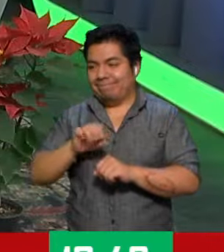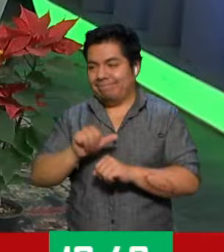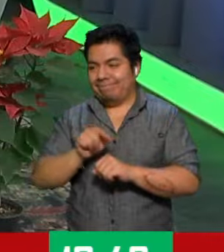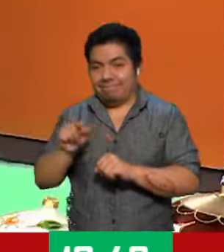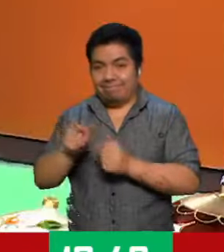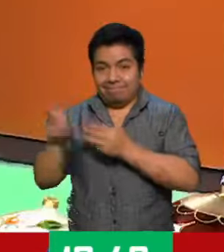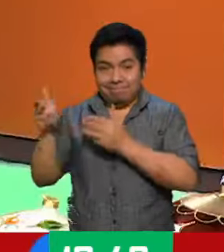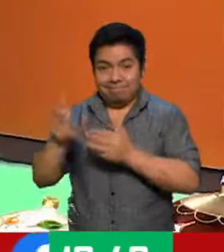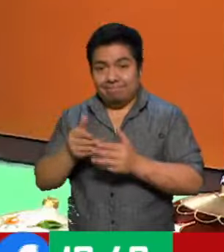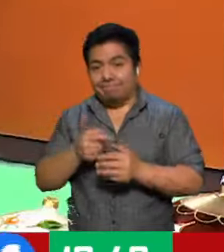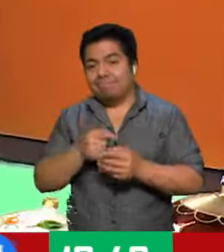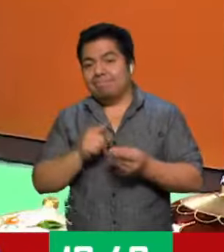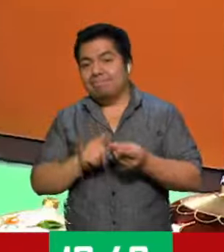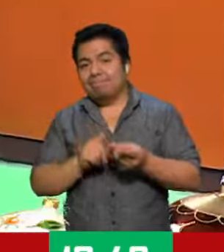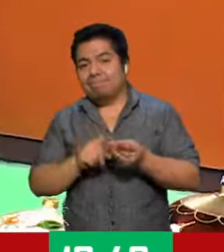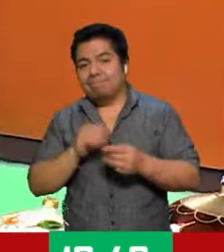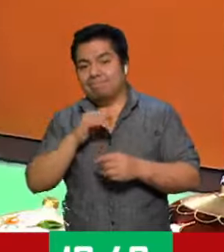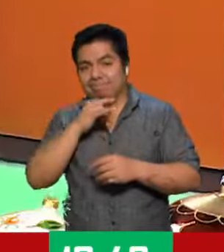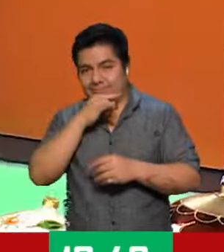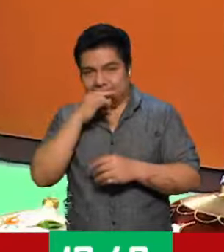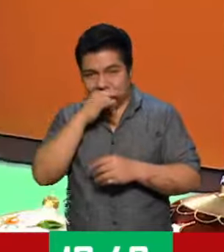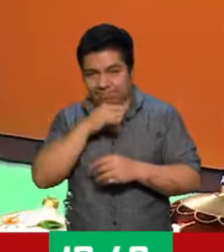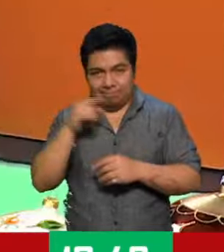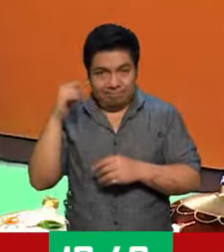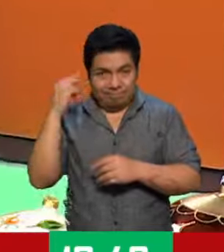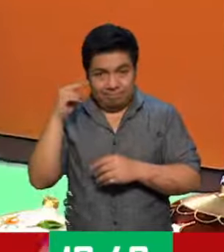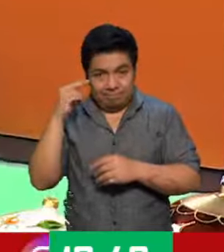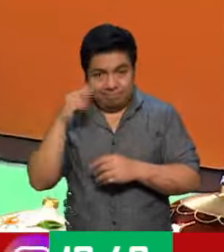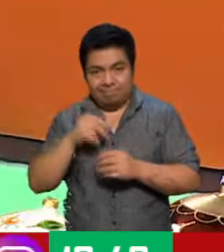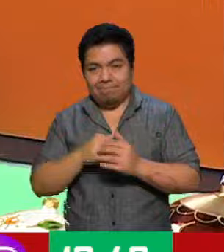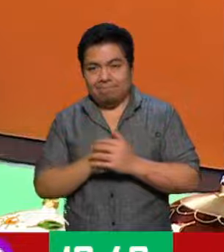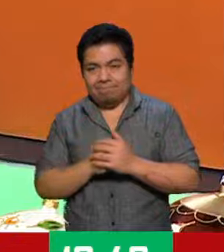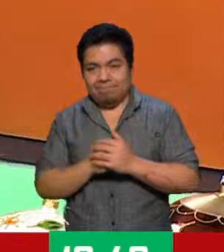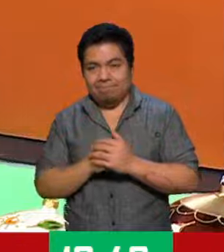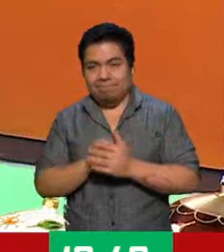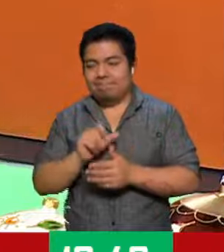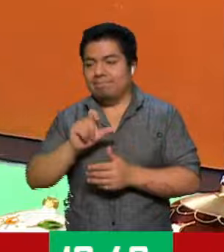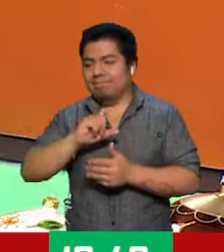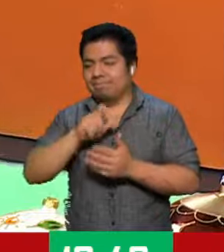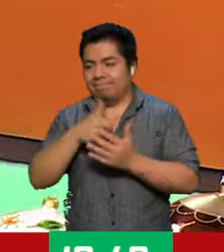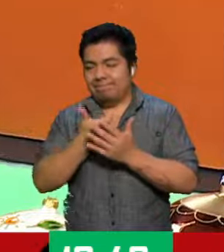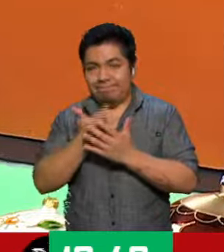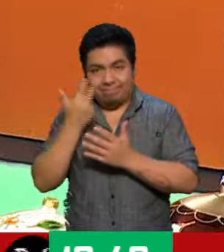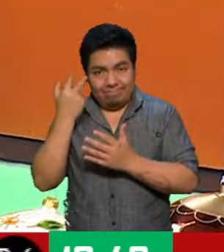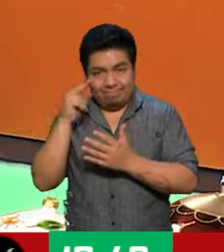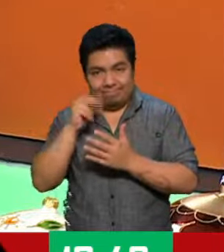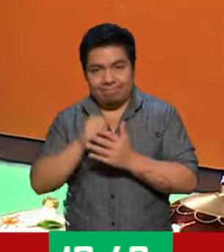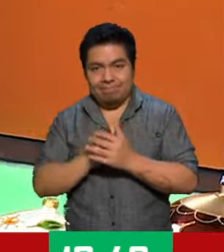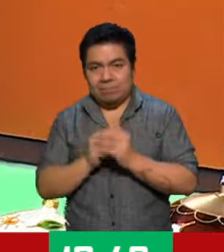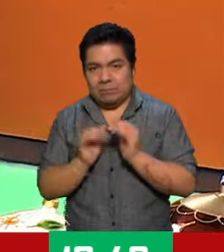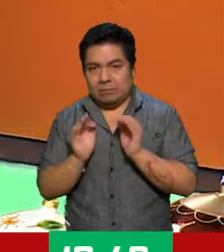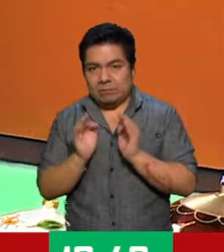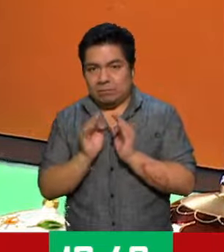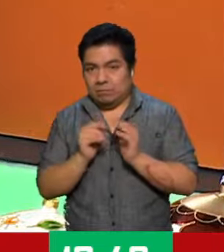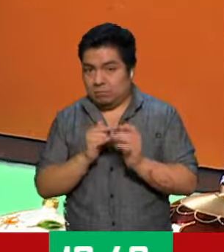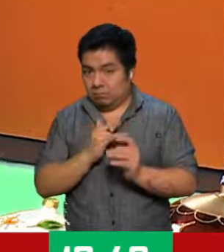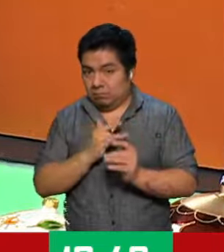directito. Hoy vienes de Chinameca, Veracruz. ¡Jaranera! Mira, no sé qué harto frío aquí